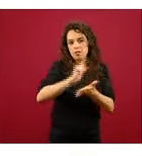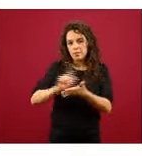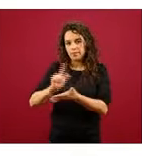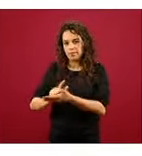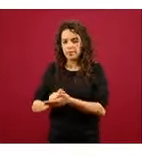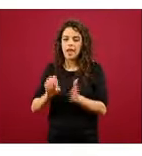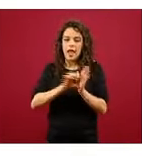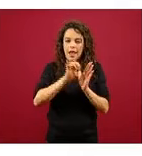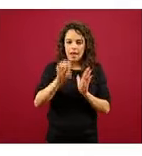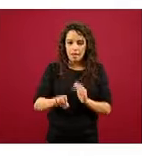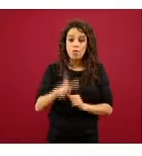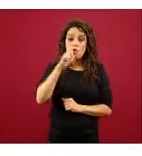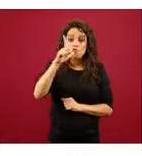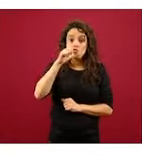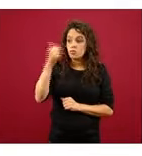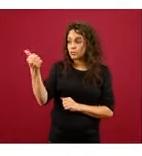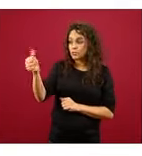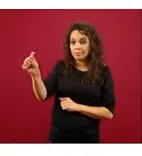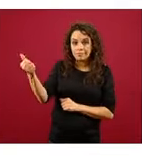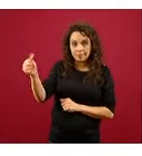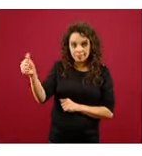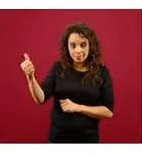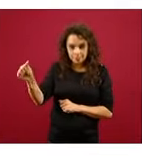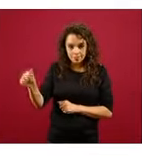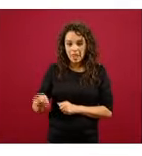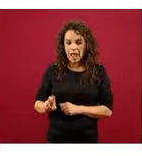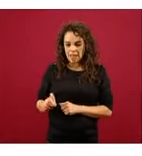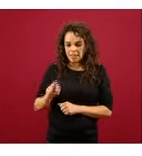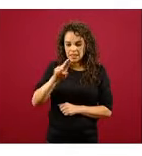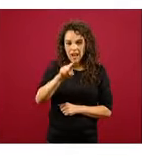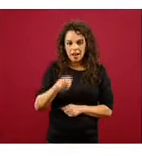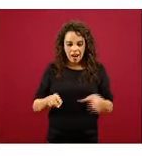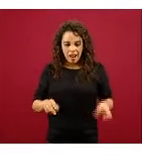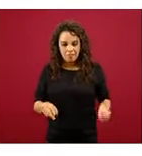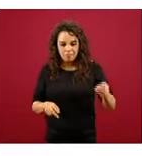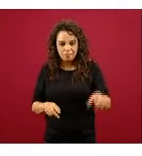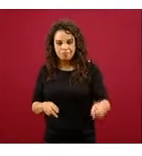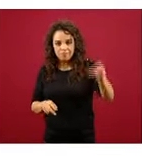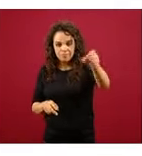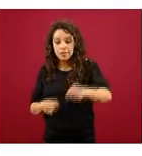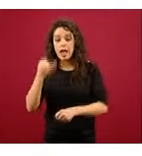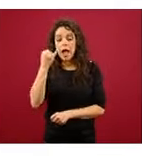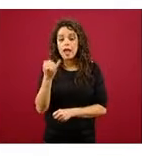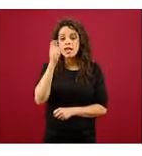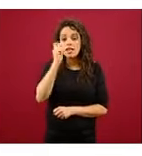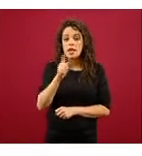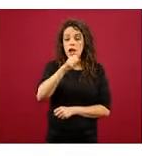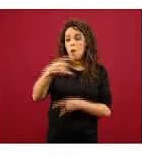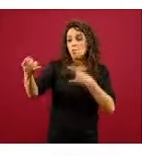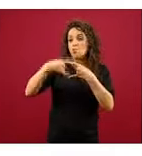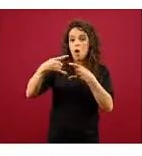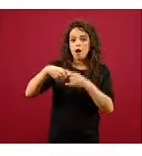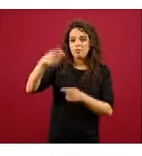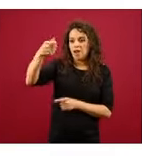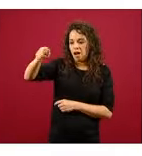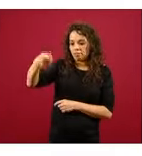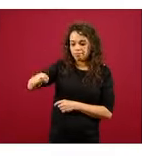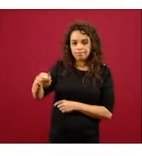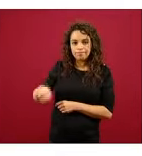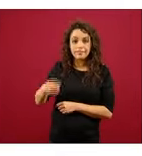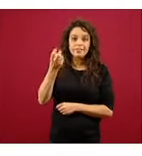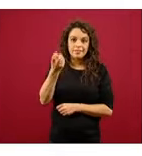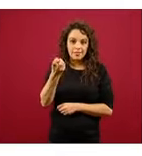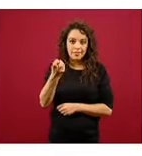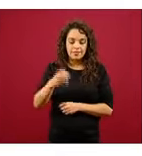los apagadores, los barandales y las manijas de las puertas. Entonces, estas actividades tenemos que continuar